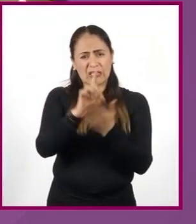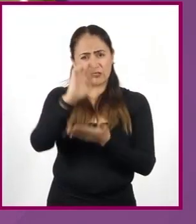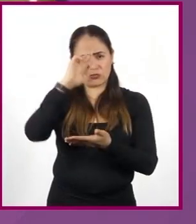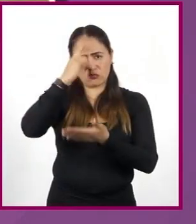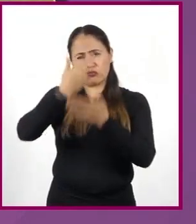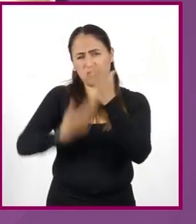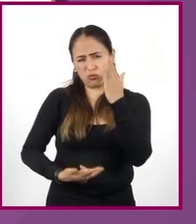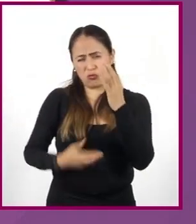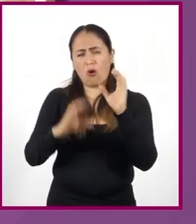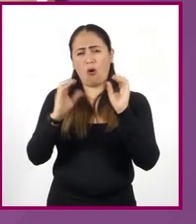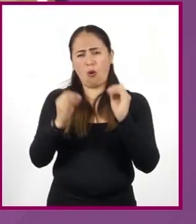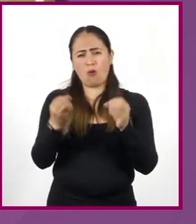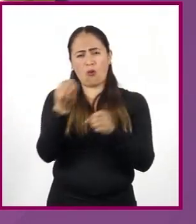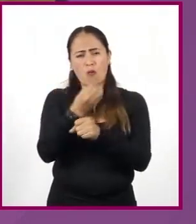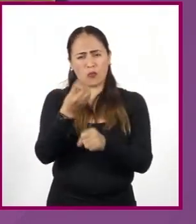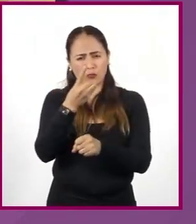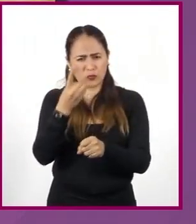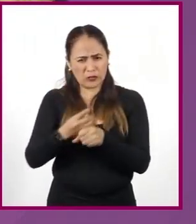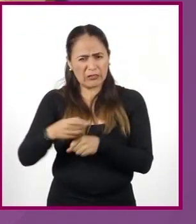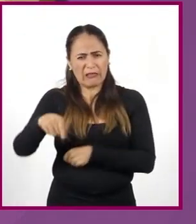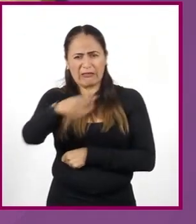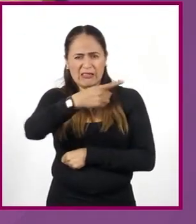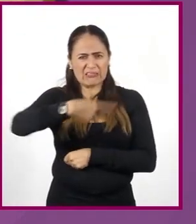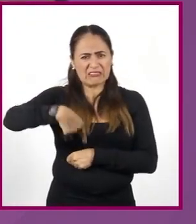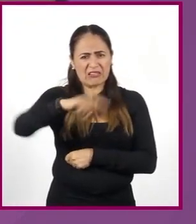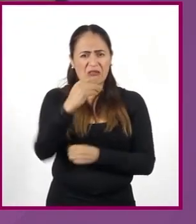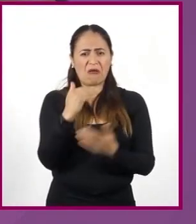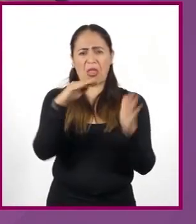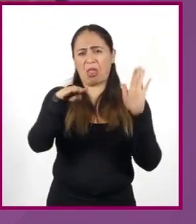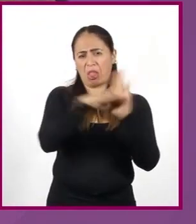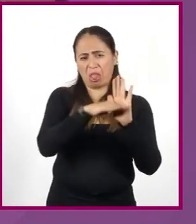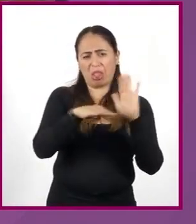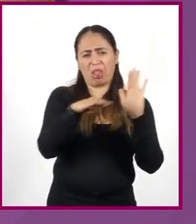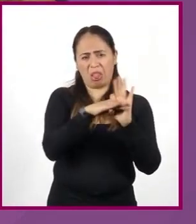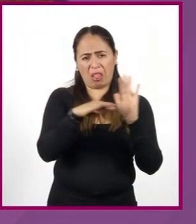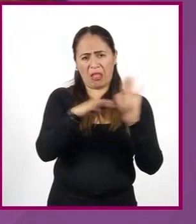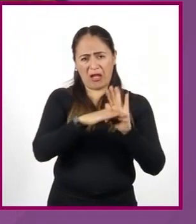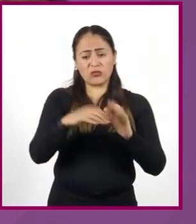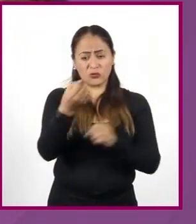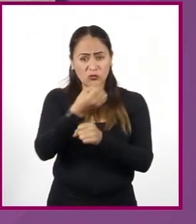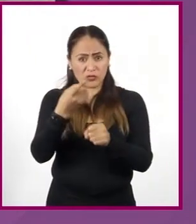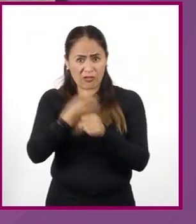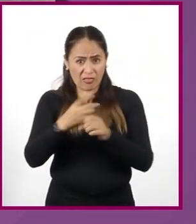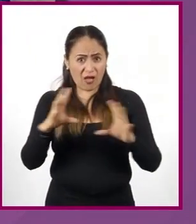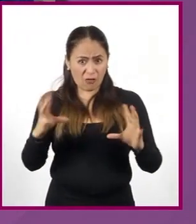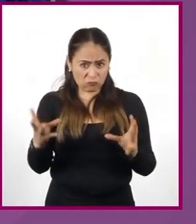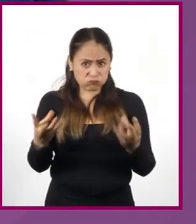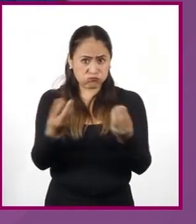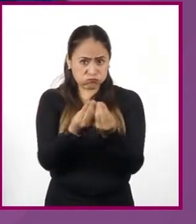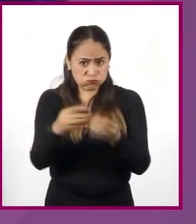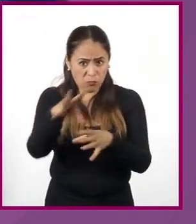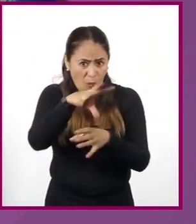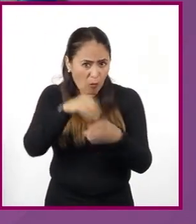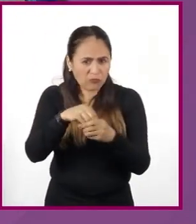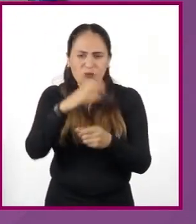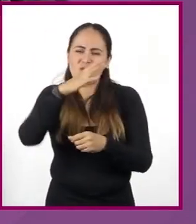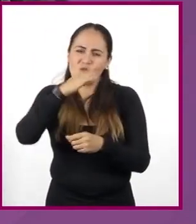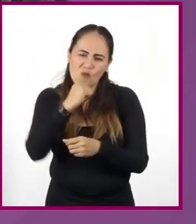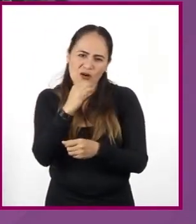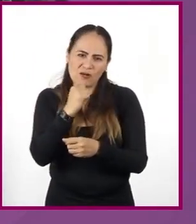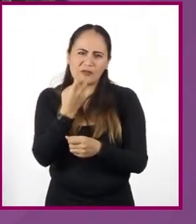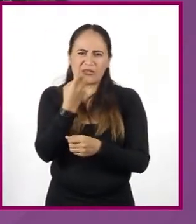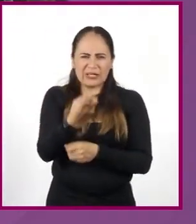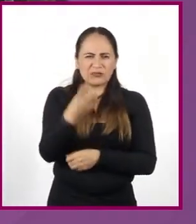las oportunidades de un importante número de personas para integrarse a la sociedad, con lo que se pierden la